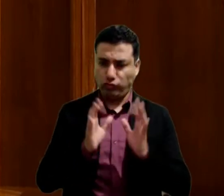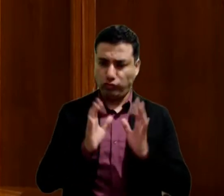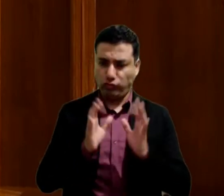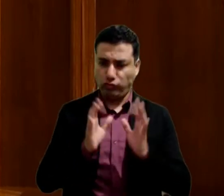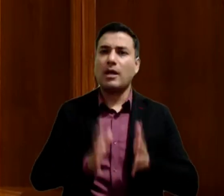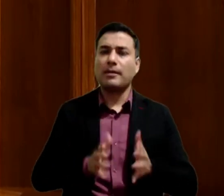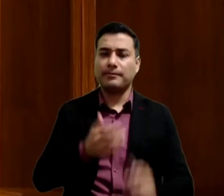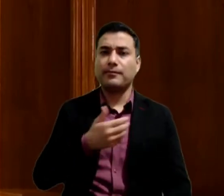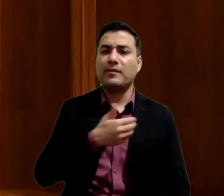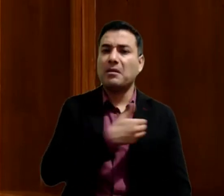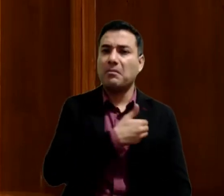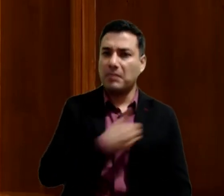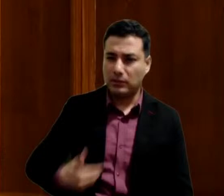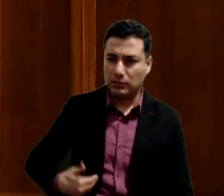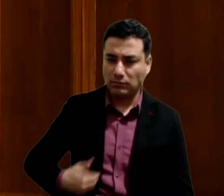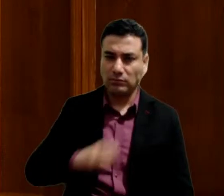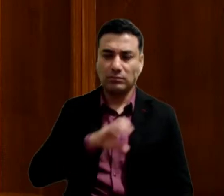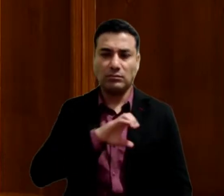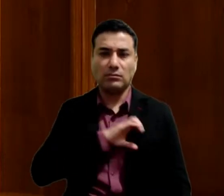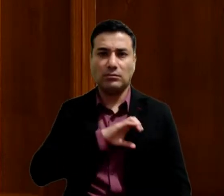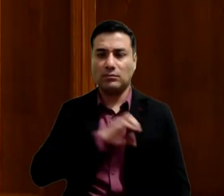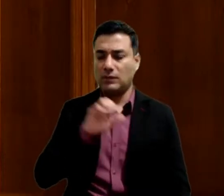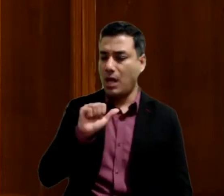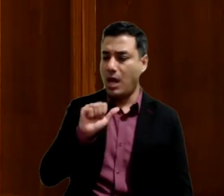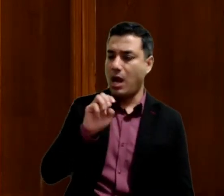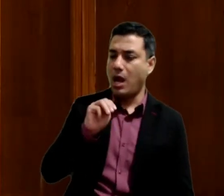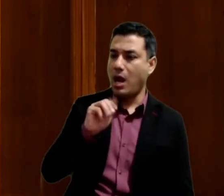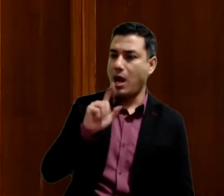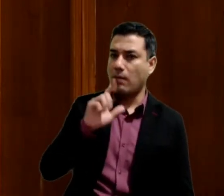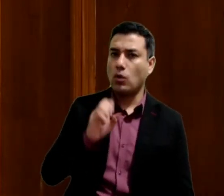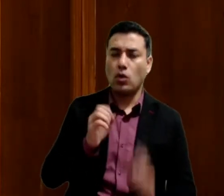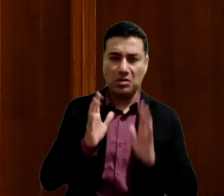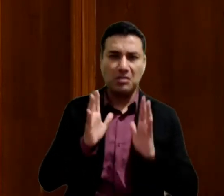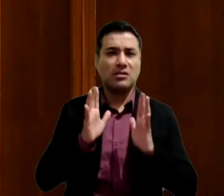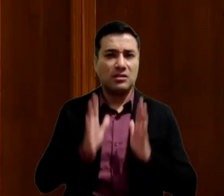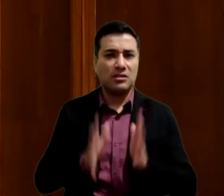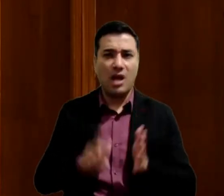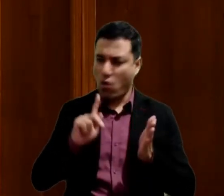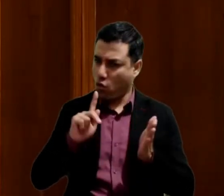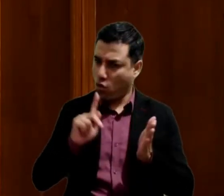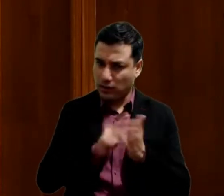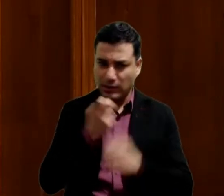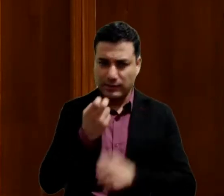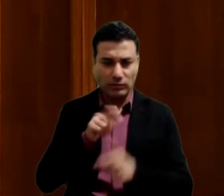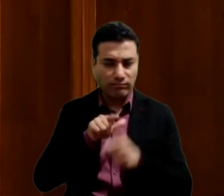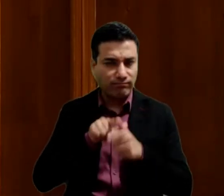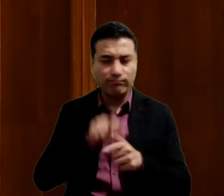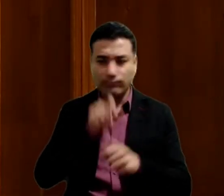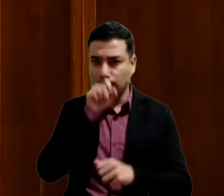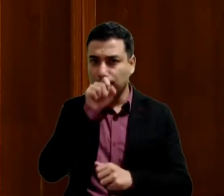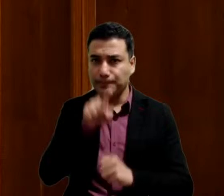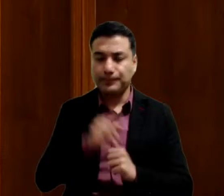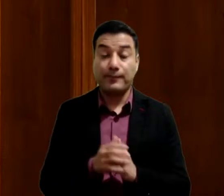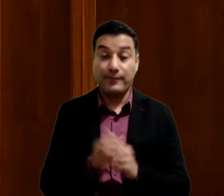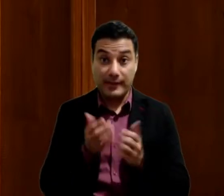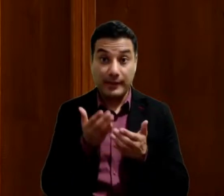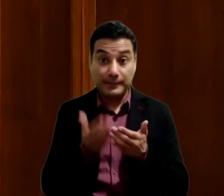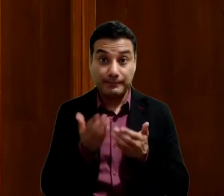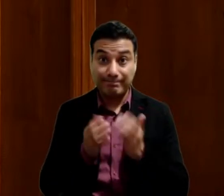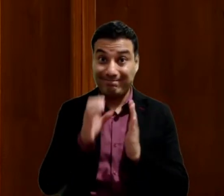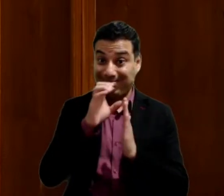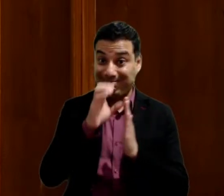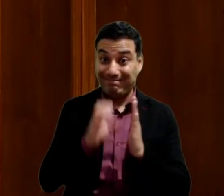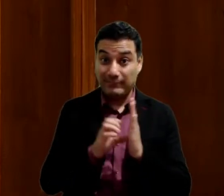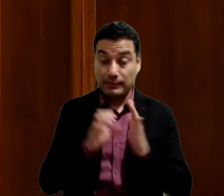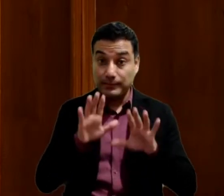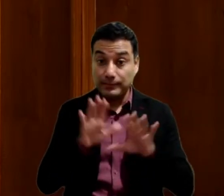querido presidente Andrés Manuel López Obrador. Esta reforma no solo es un